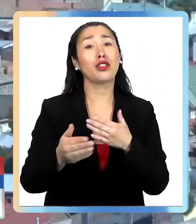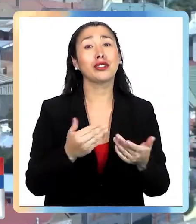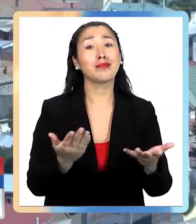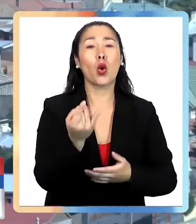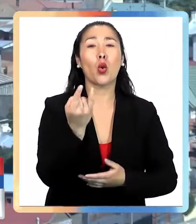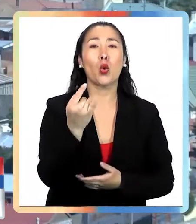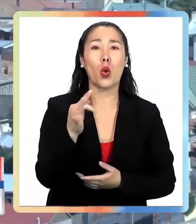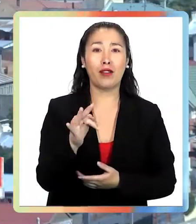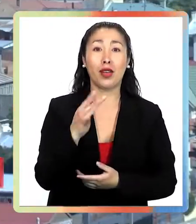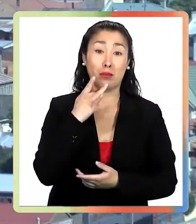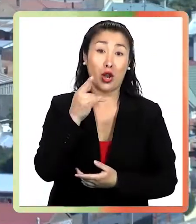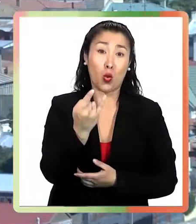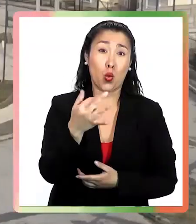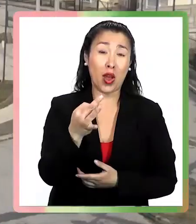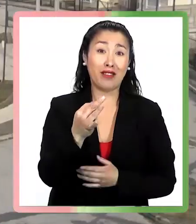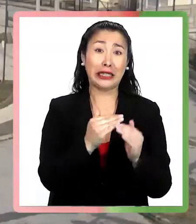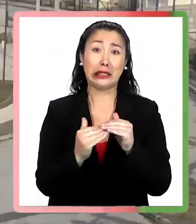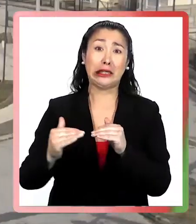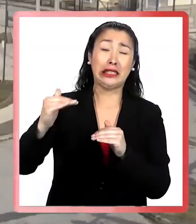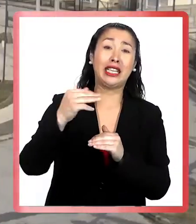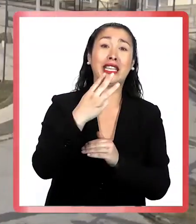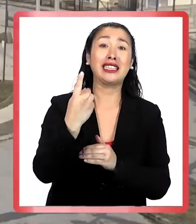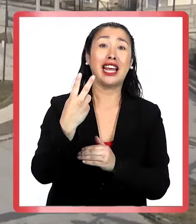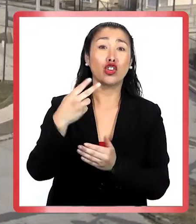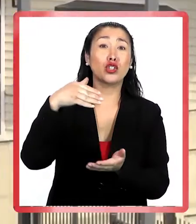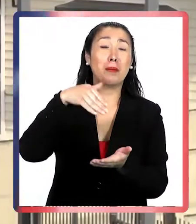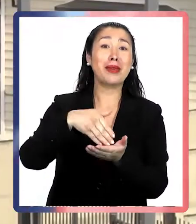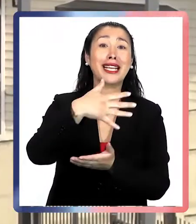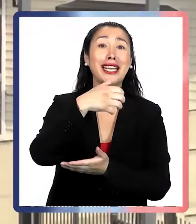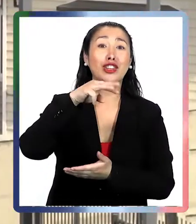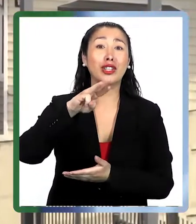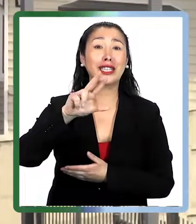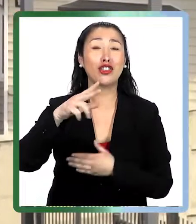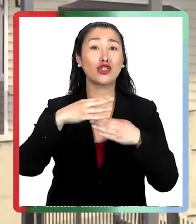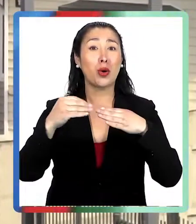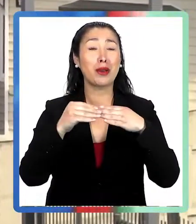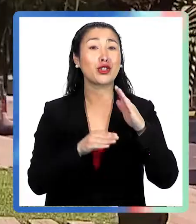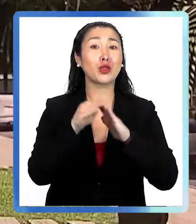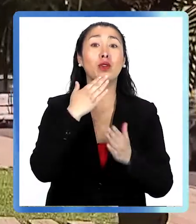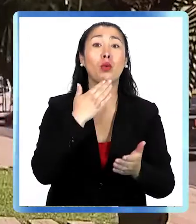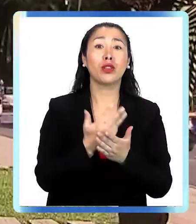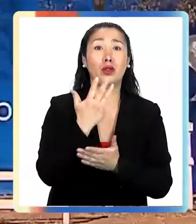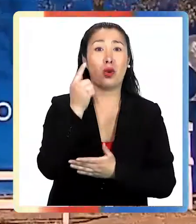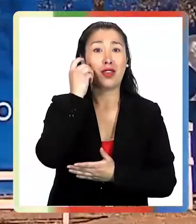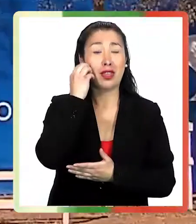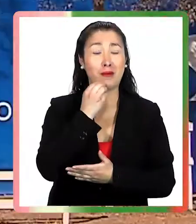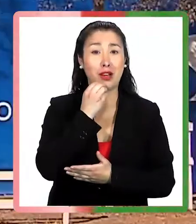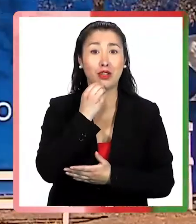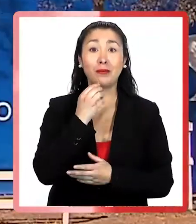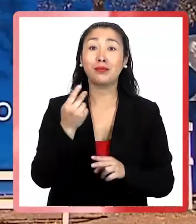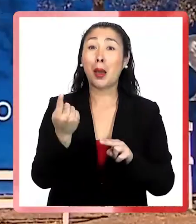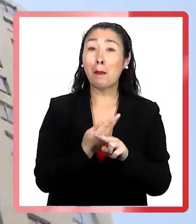UF, porque la unidad de fomento va a llegar a 32.538 pesos el 9 de mayo. Subirán